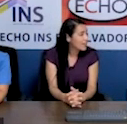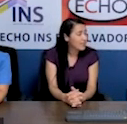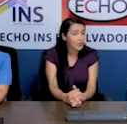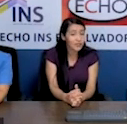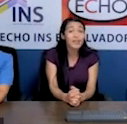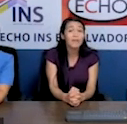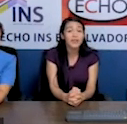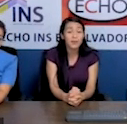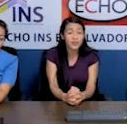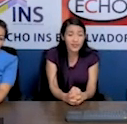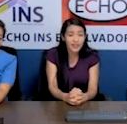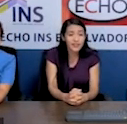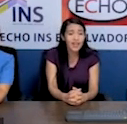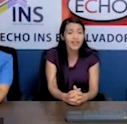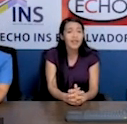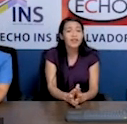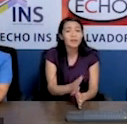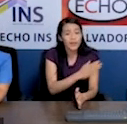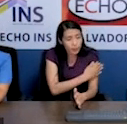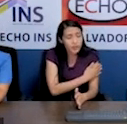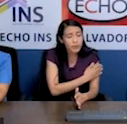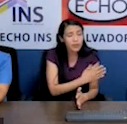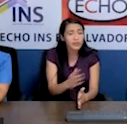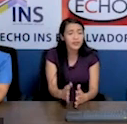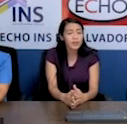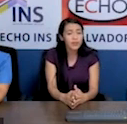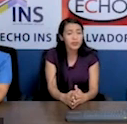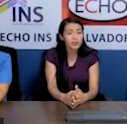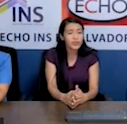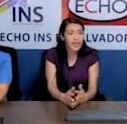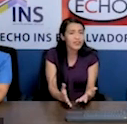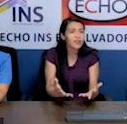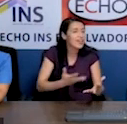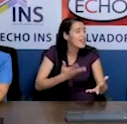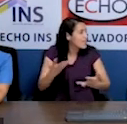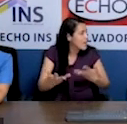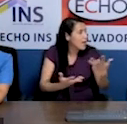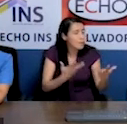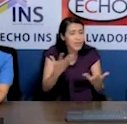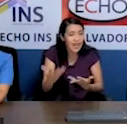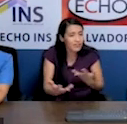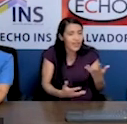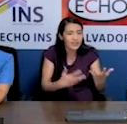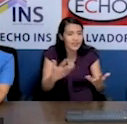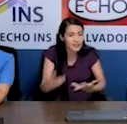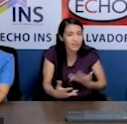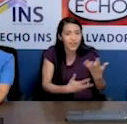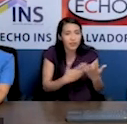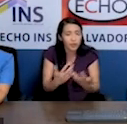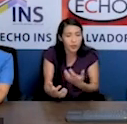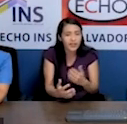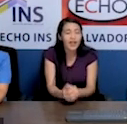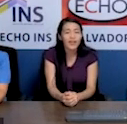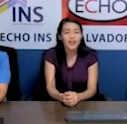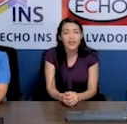realidad bastante. Entonces la mandamos a casa, la mandamos también con tratamiento subcutáneo, que es la vía más amigable,